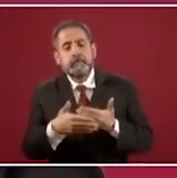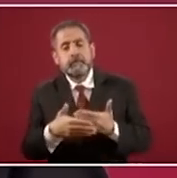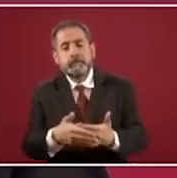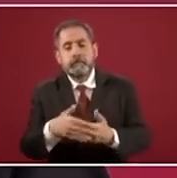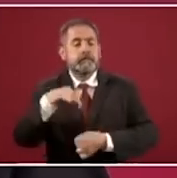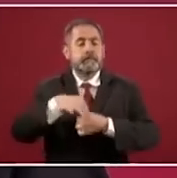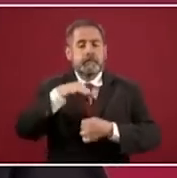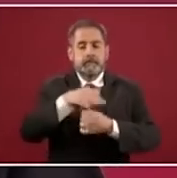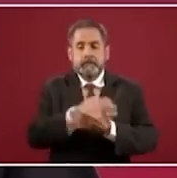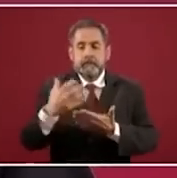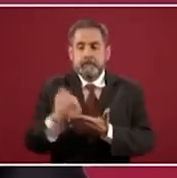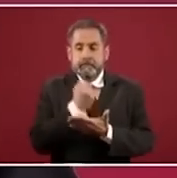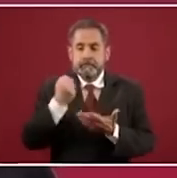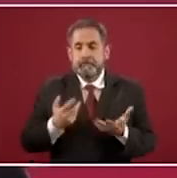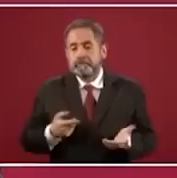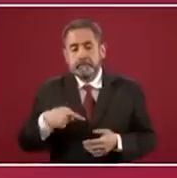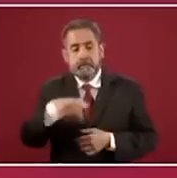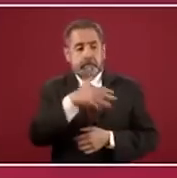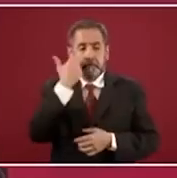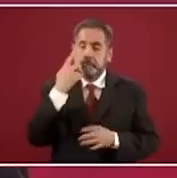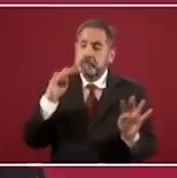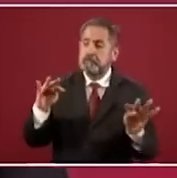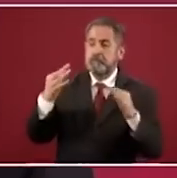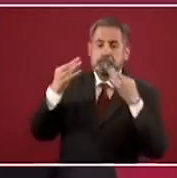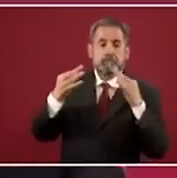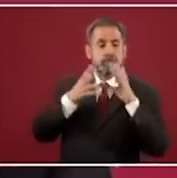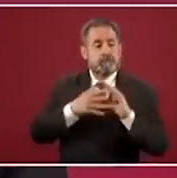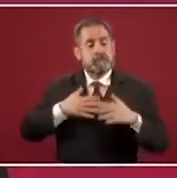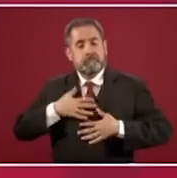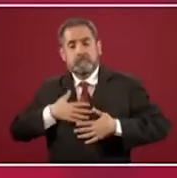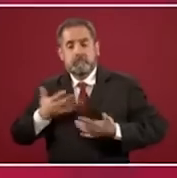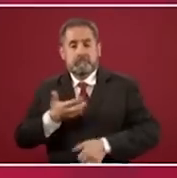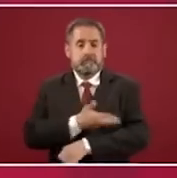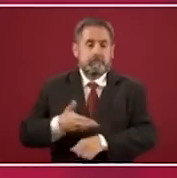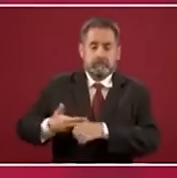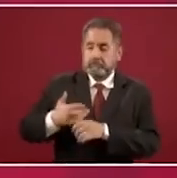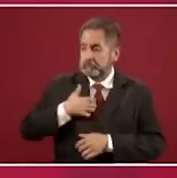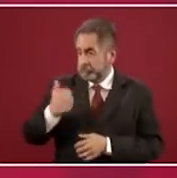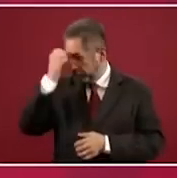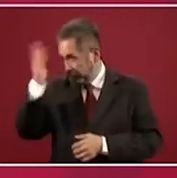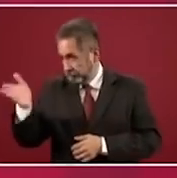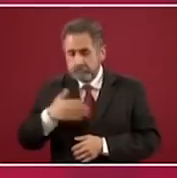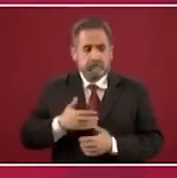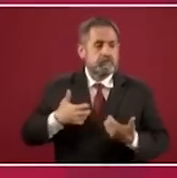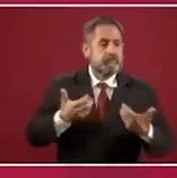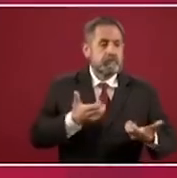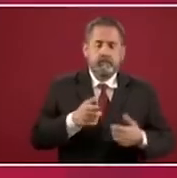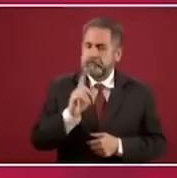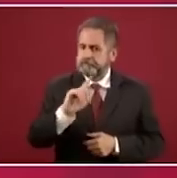elecciones y quieren presumir con sombrero ajeno. Pero no solo